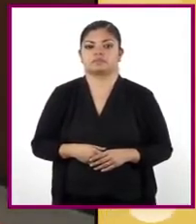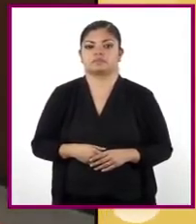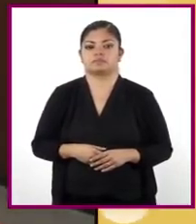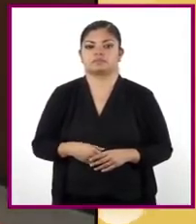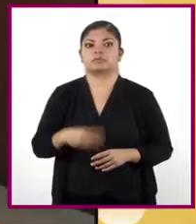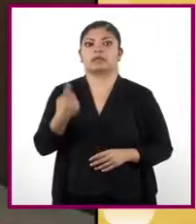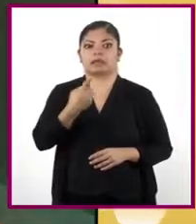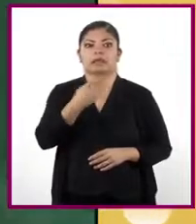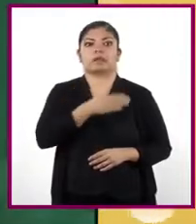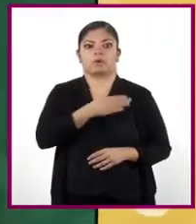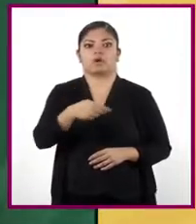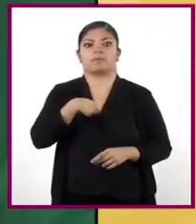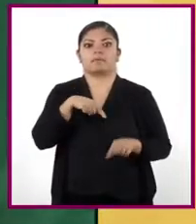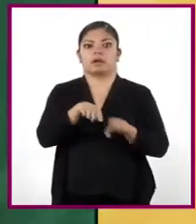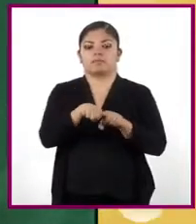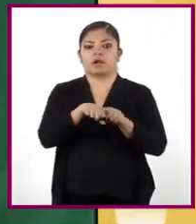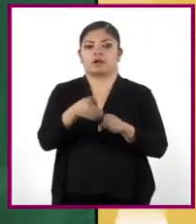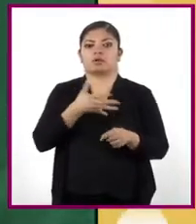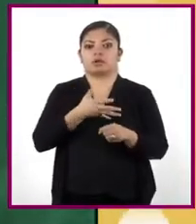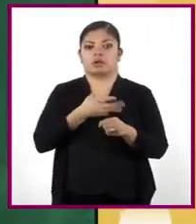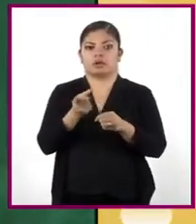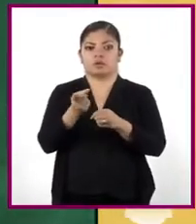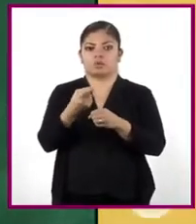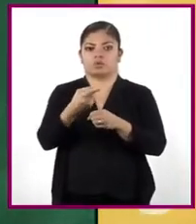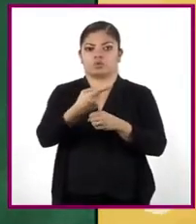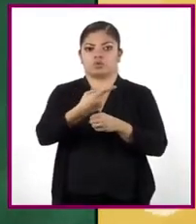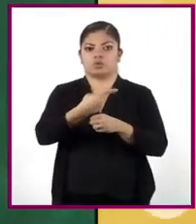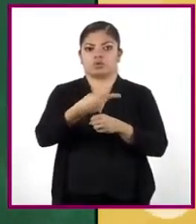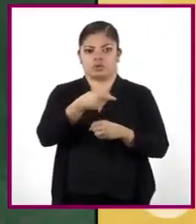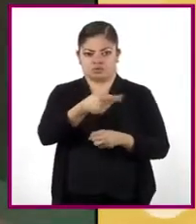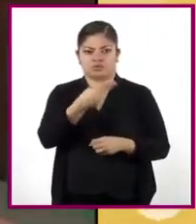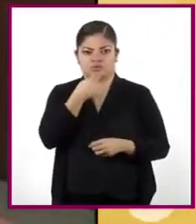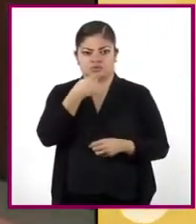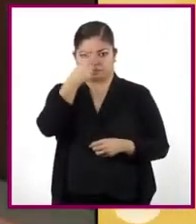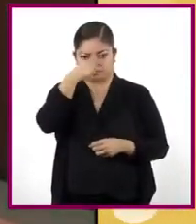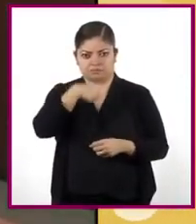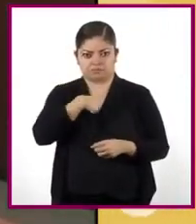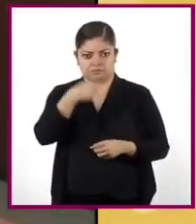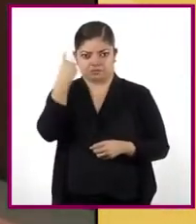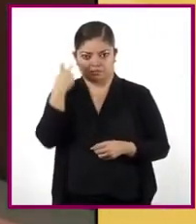Qué bueno que mi hermano tiene una brújula. ¿Servirá esta para mi viaje?